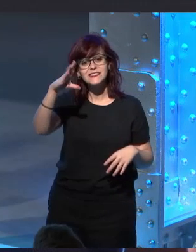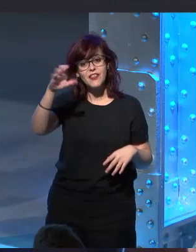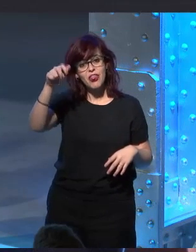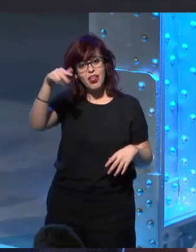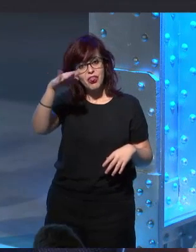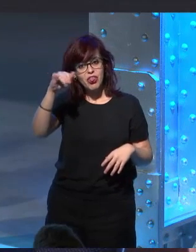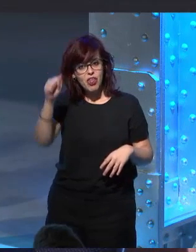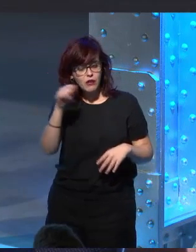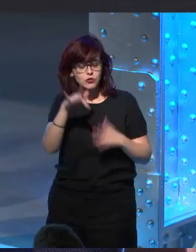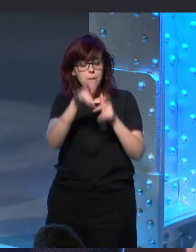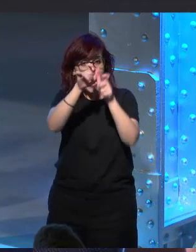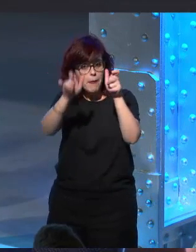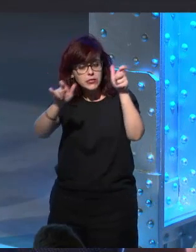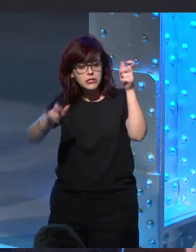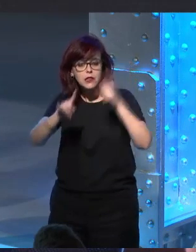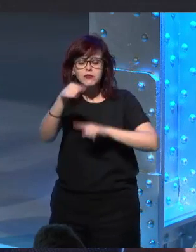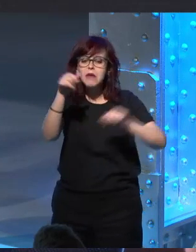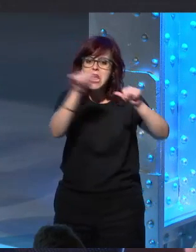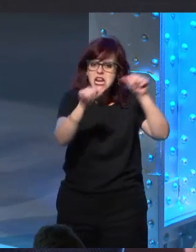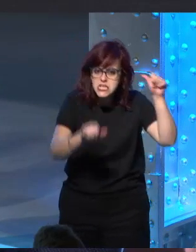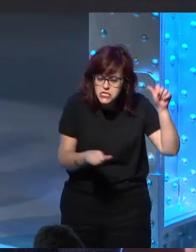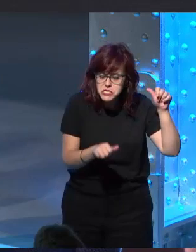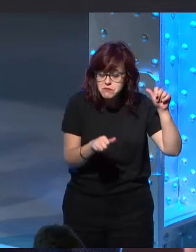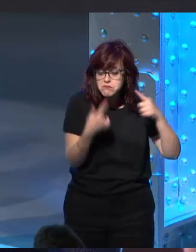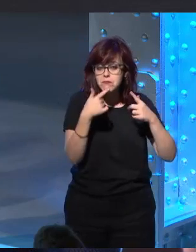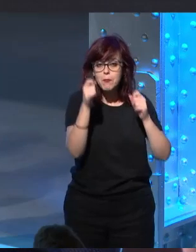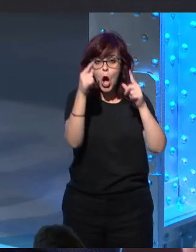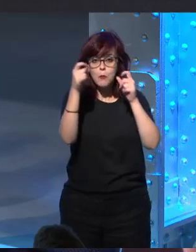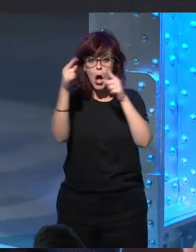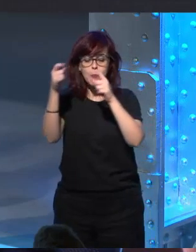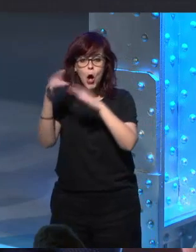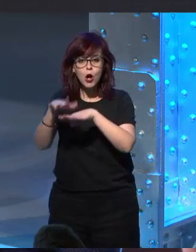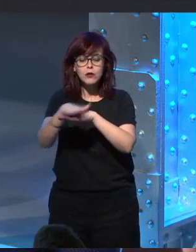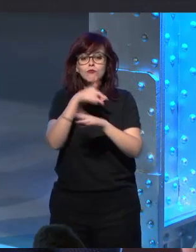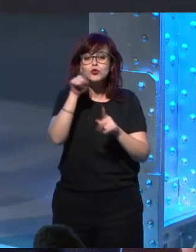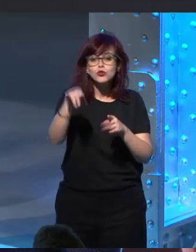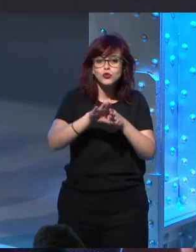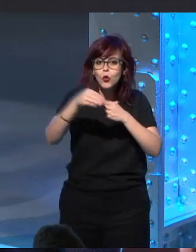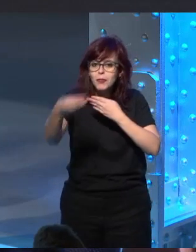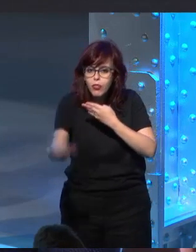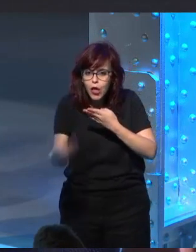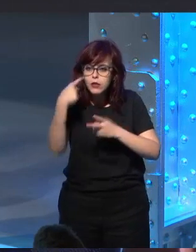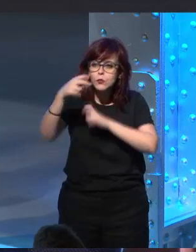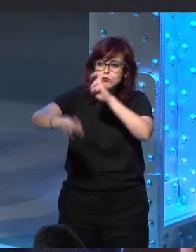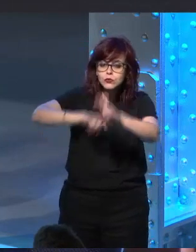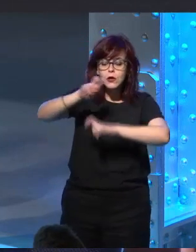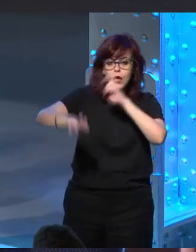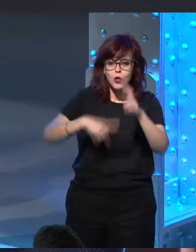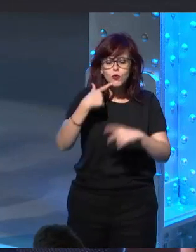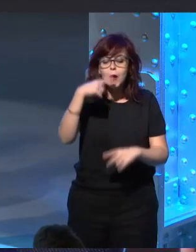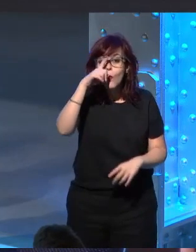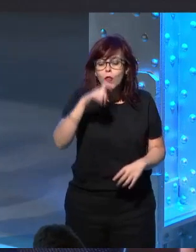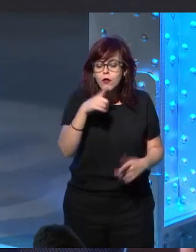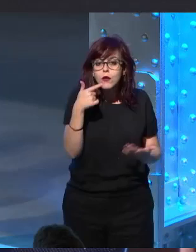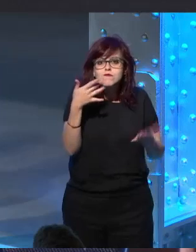uno que se titulase Crisis. Bueno, entonces todo eso que decís de la documentación y todo esto que lo habéis tomado muy... Claro, yo digo,